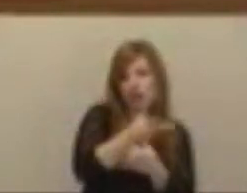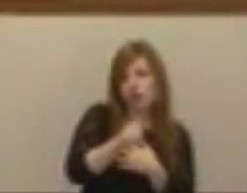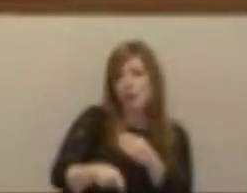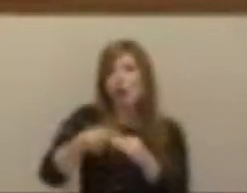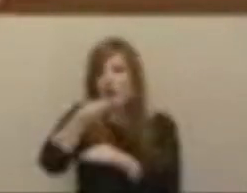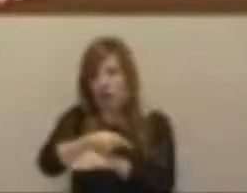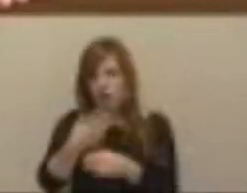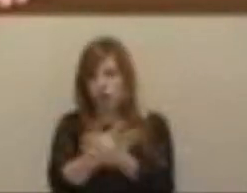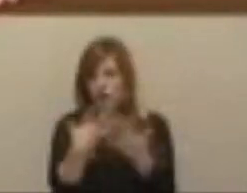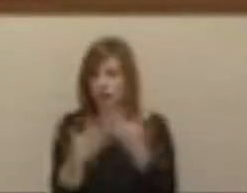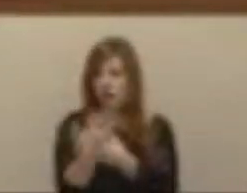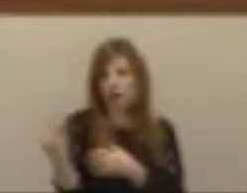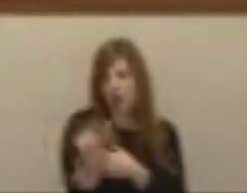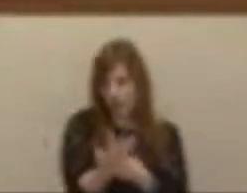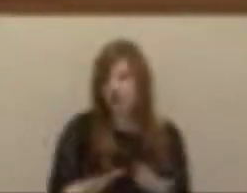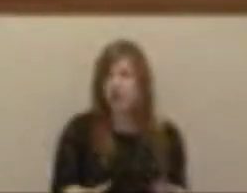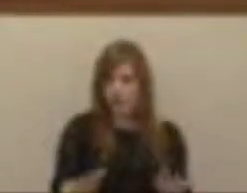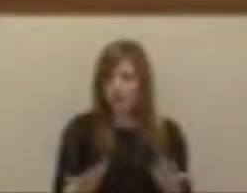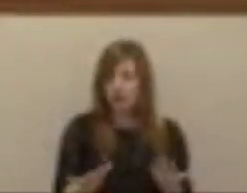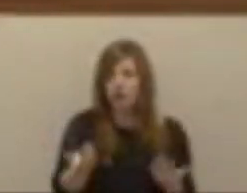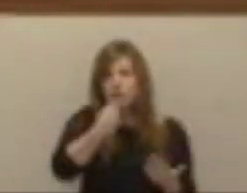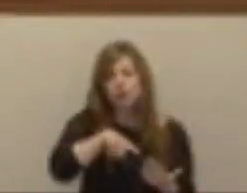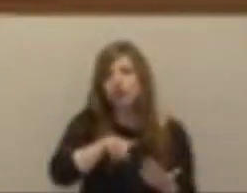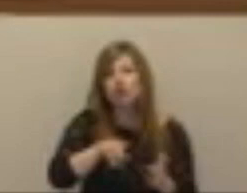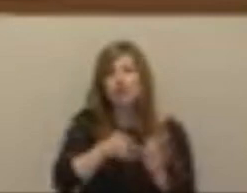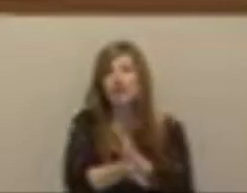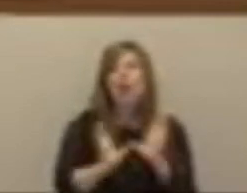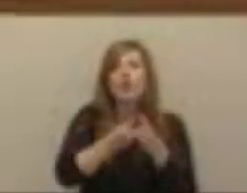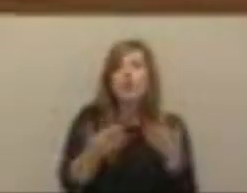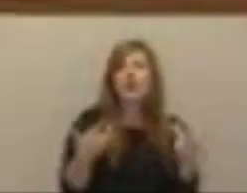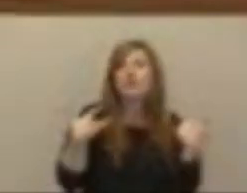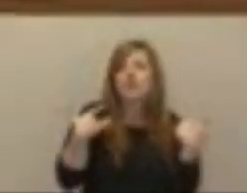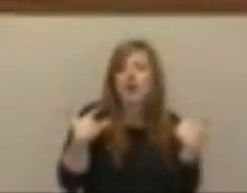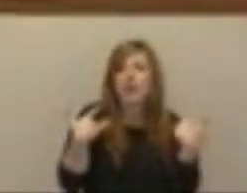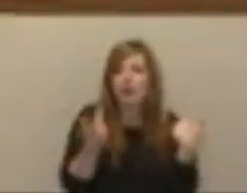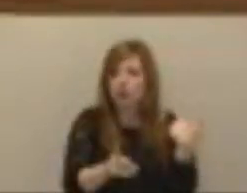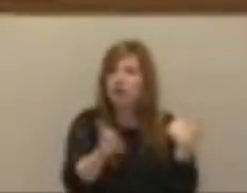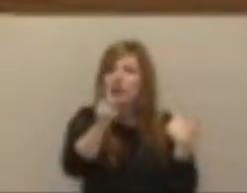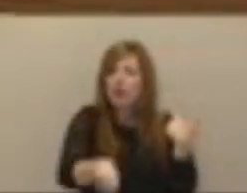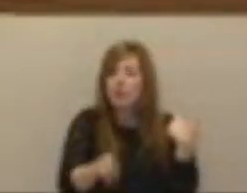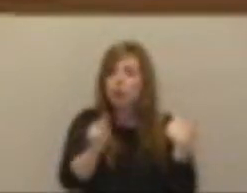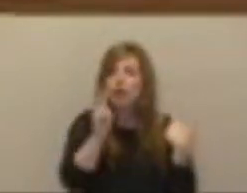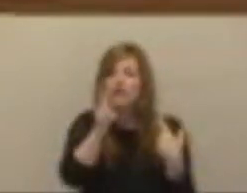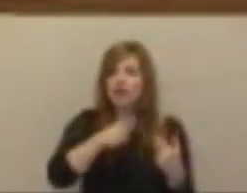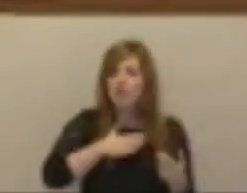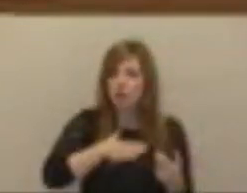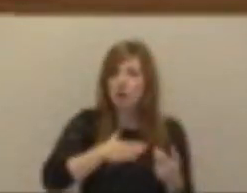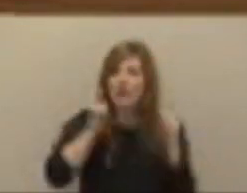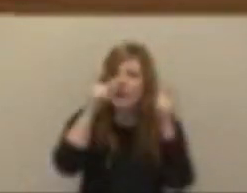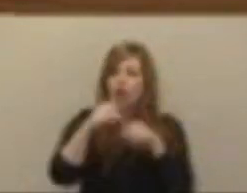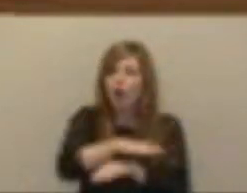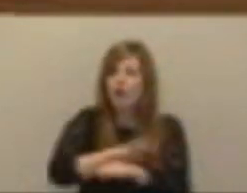obligaciones. Habrá que combinar derechos con obligaciones. Nosotros no somos un grupo irresponsable, ni desde mi óptica intento que este gobierno sea un